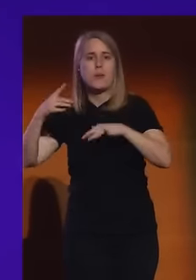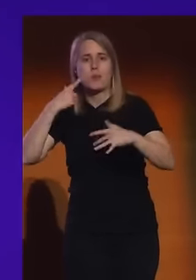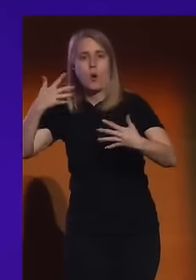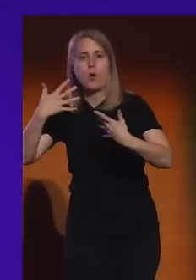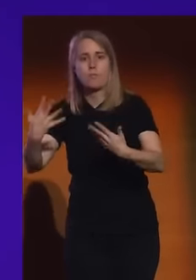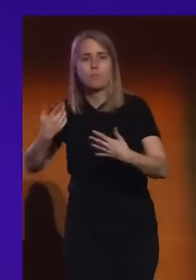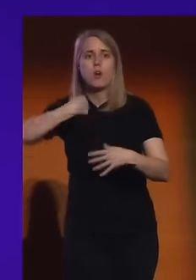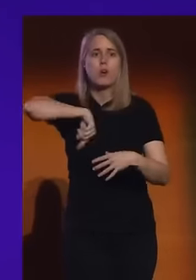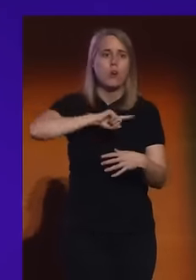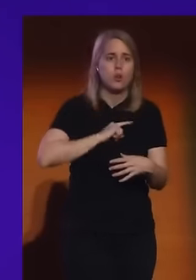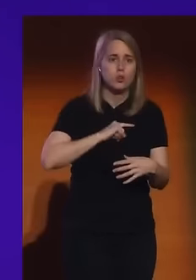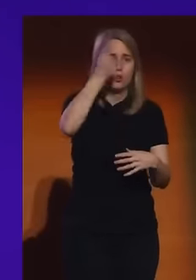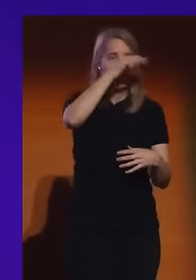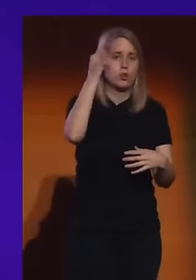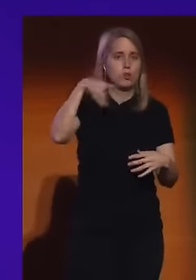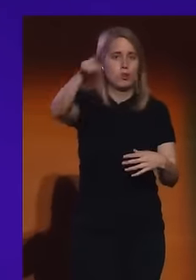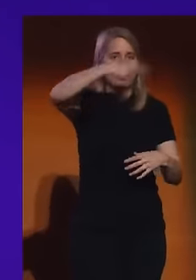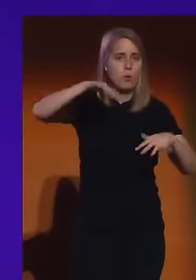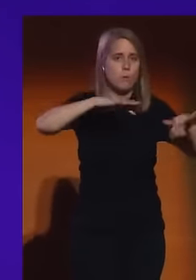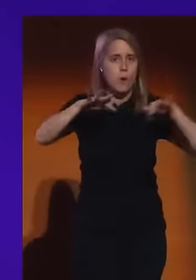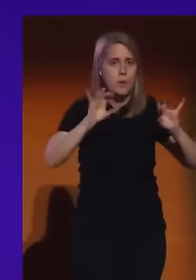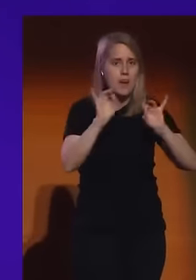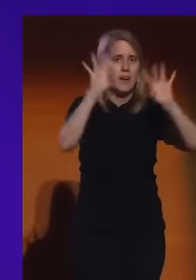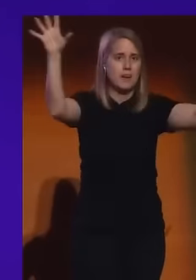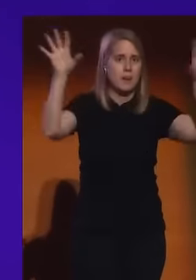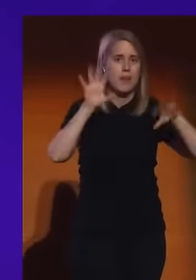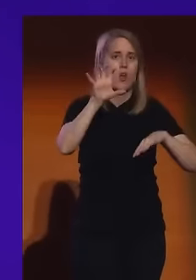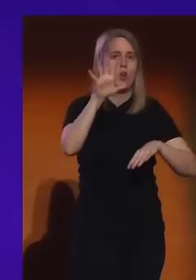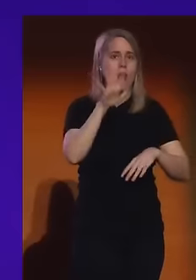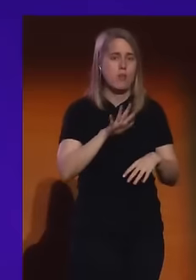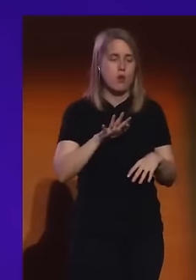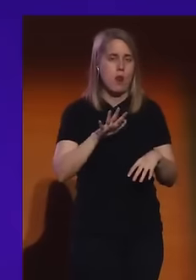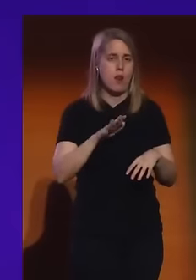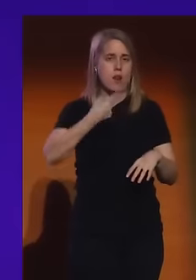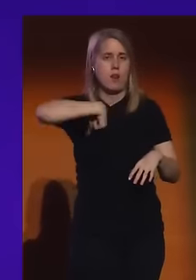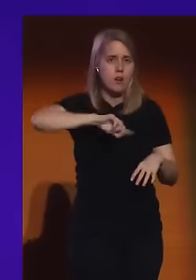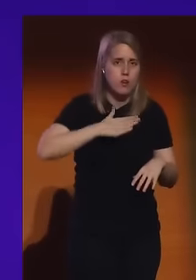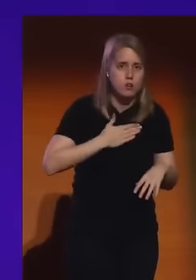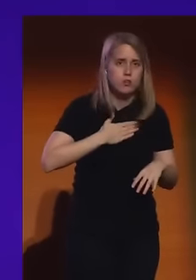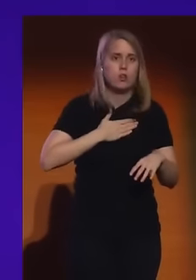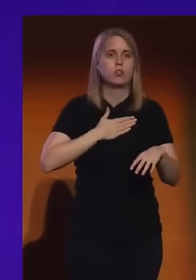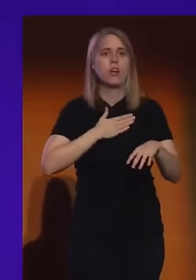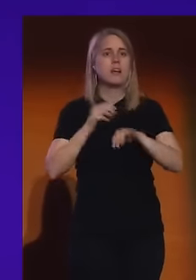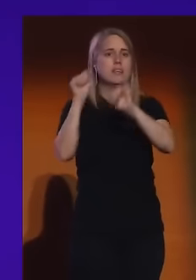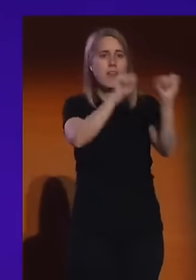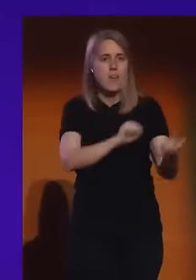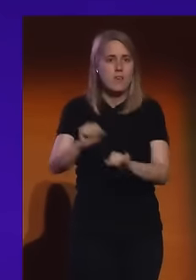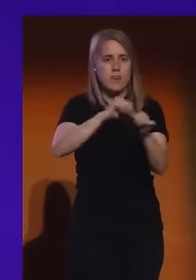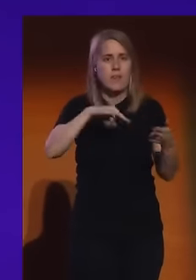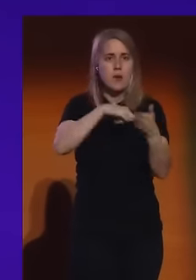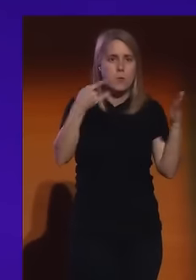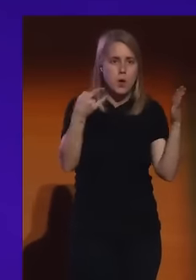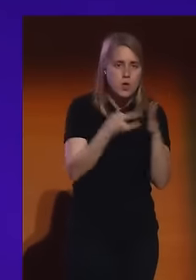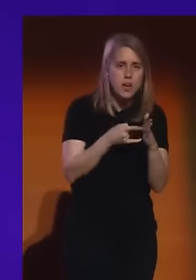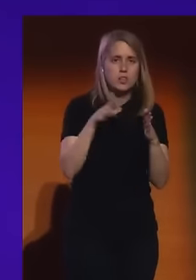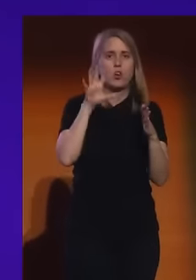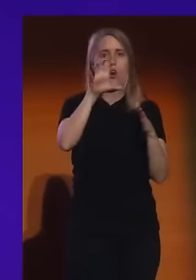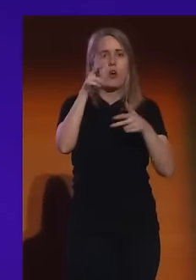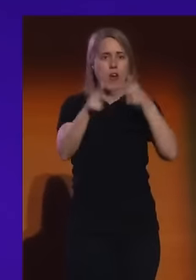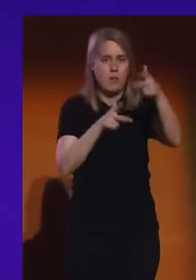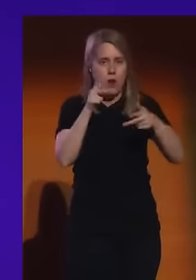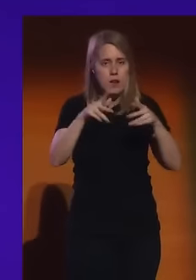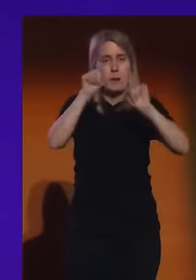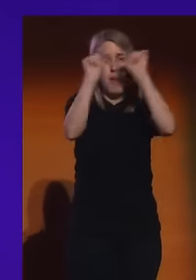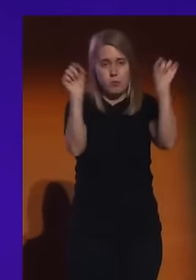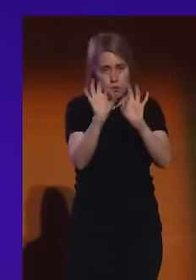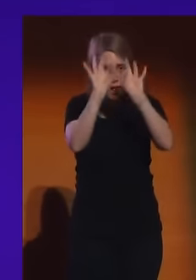nosotros y nosotras somos movimiento de liberación nacional nosotras y nosotros defendemos un proyecto nacional para eus